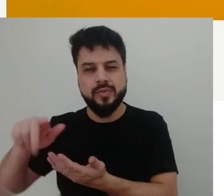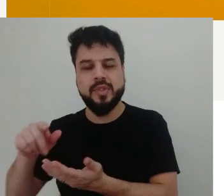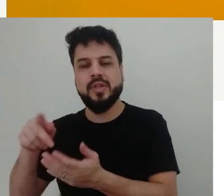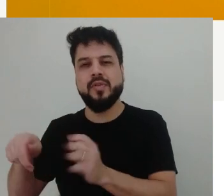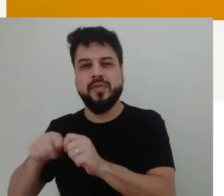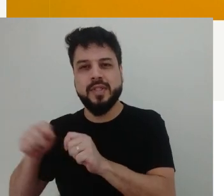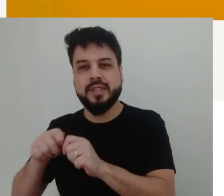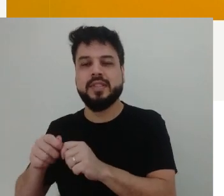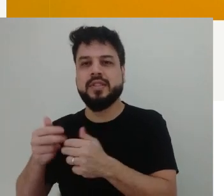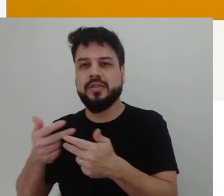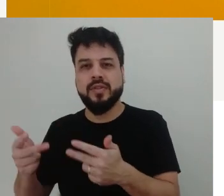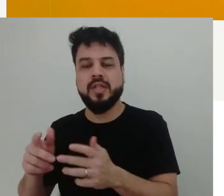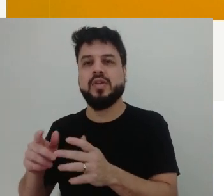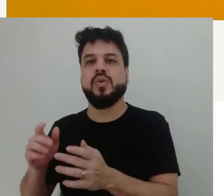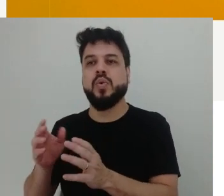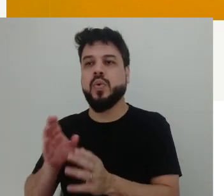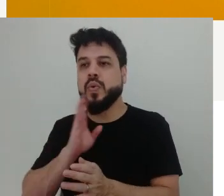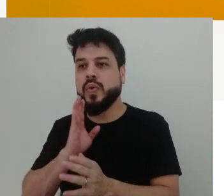una cierta